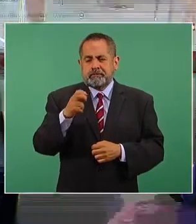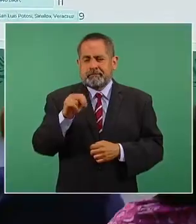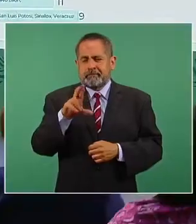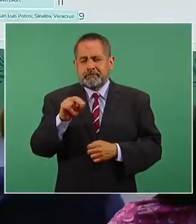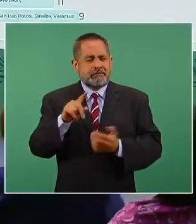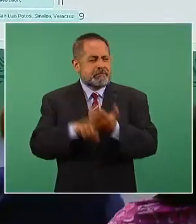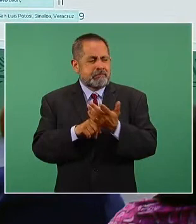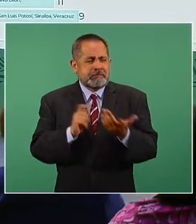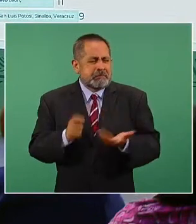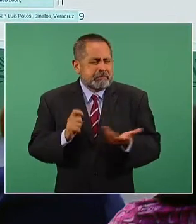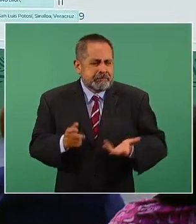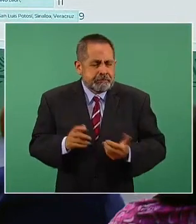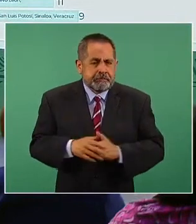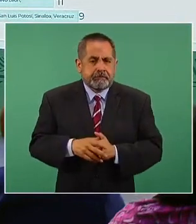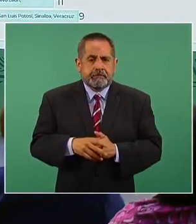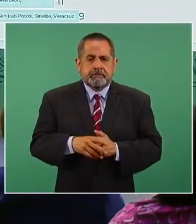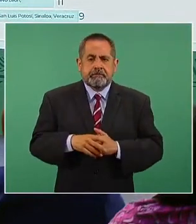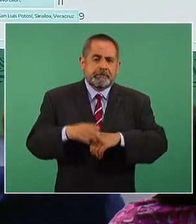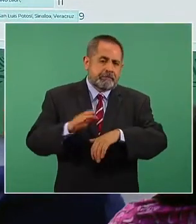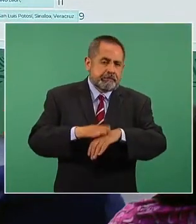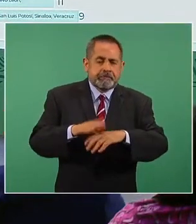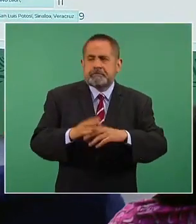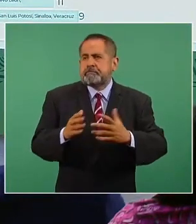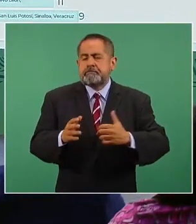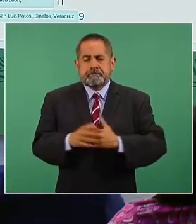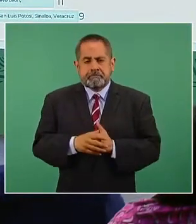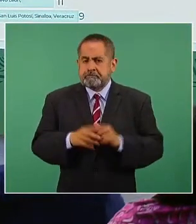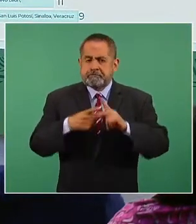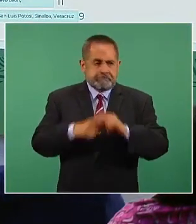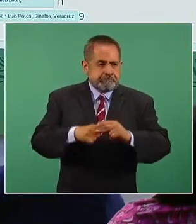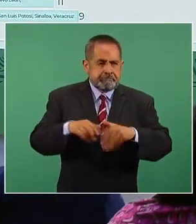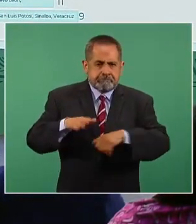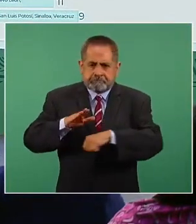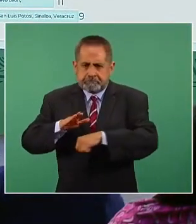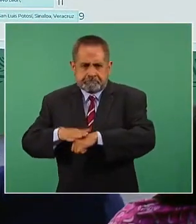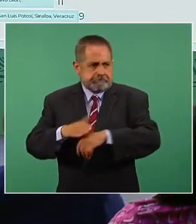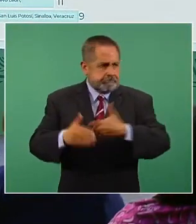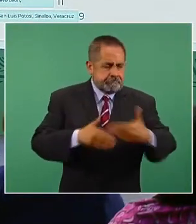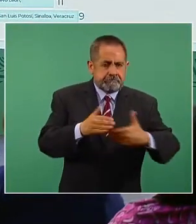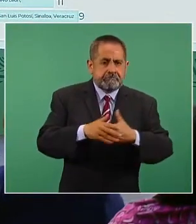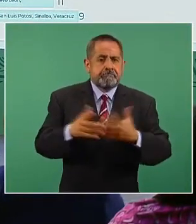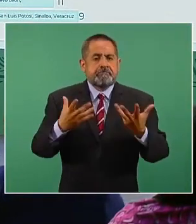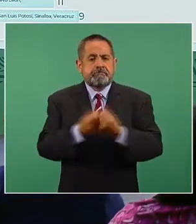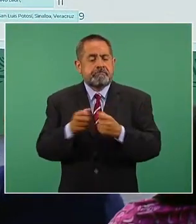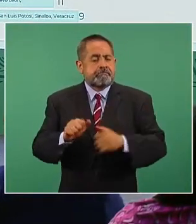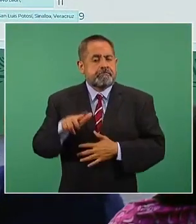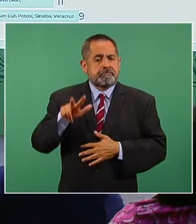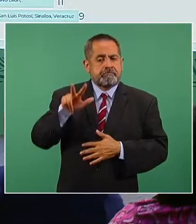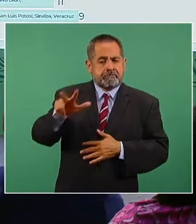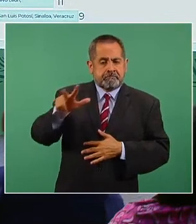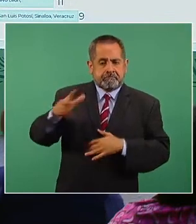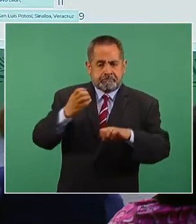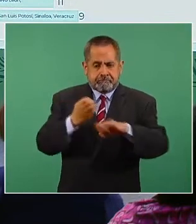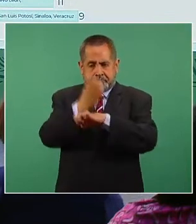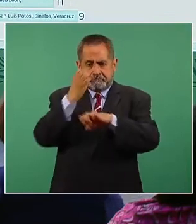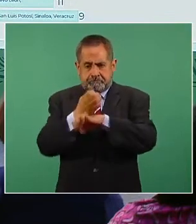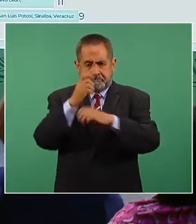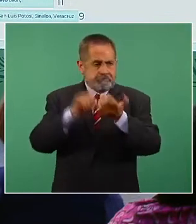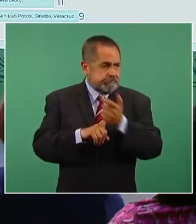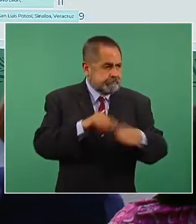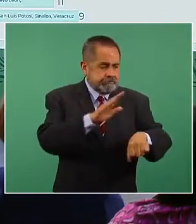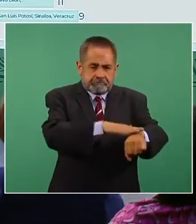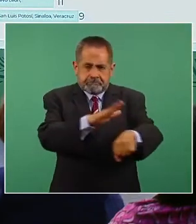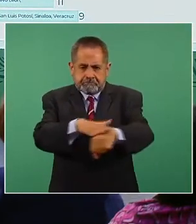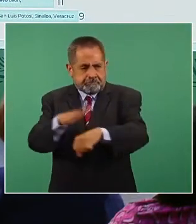está, se ha echado a andar como mecanismo en 18 entidades de la República